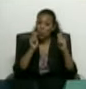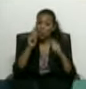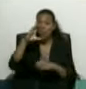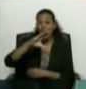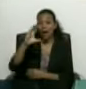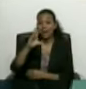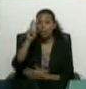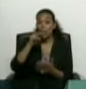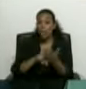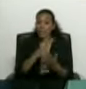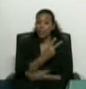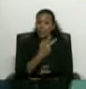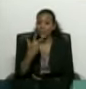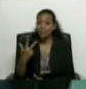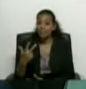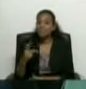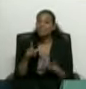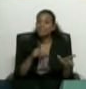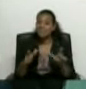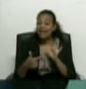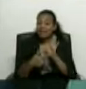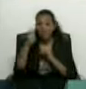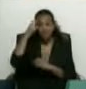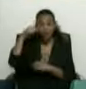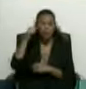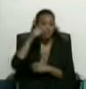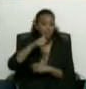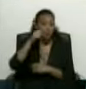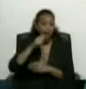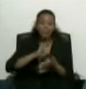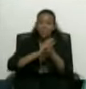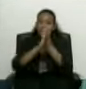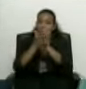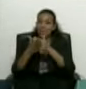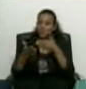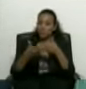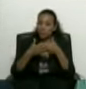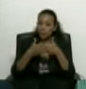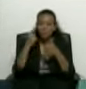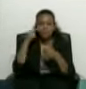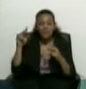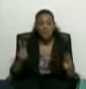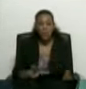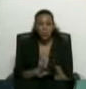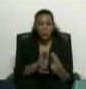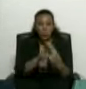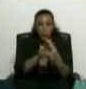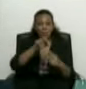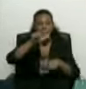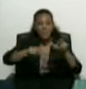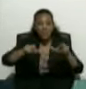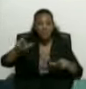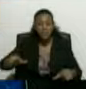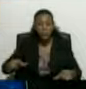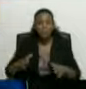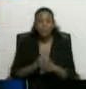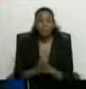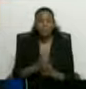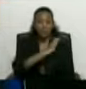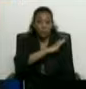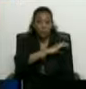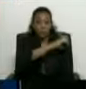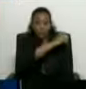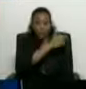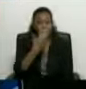Caracas 2023, y asimismo el día de hoy llega a su clausura. En este encuentro, lo que viene siendo la almiranta